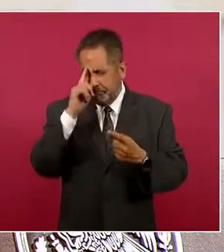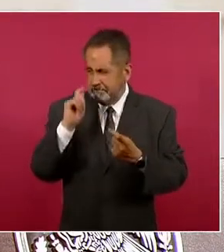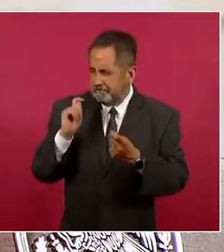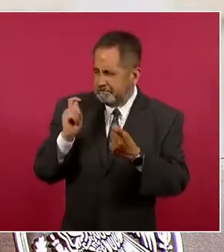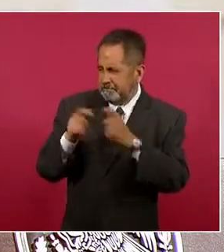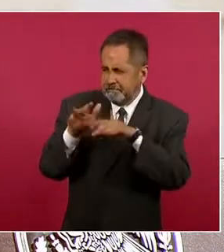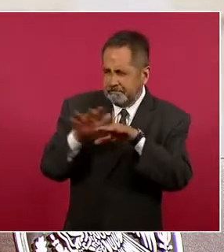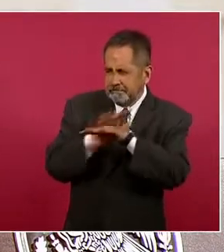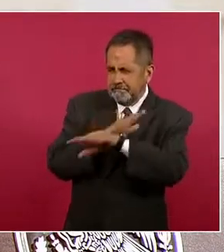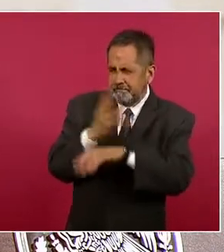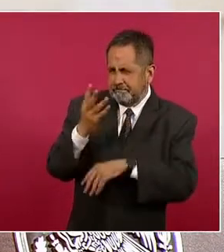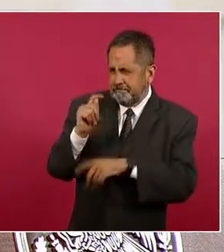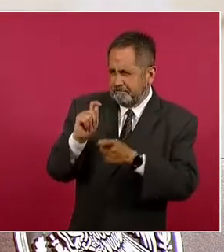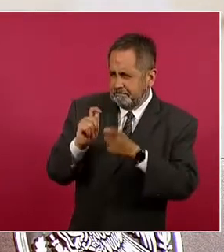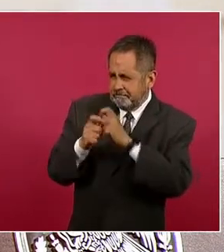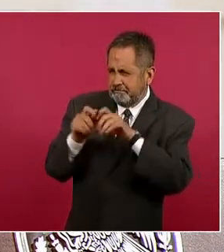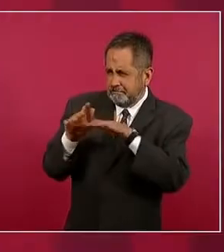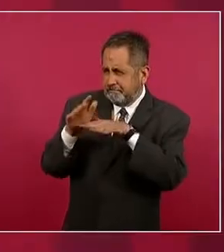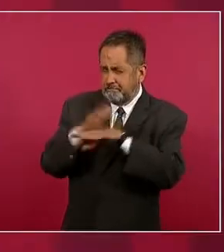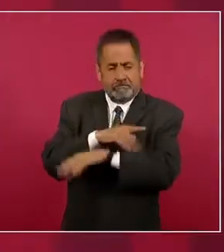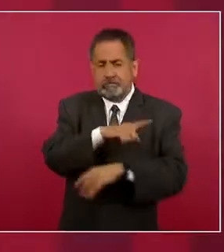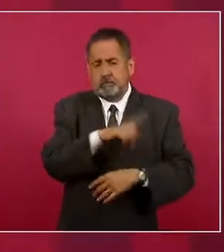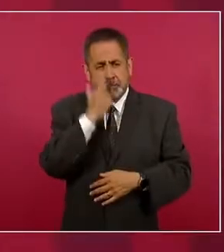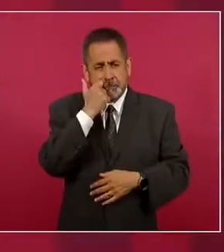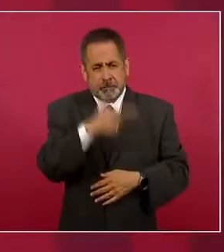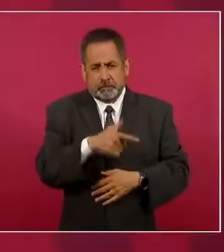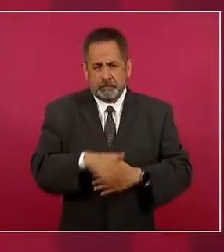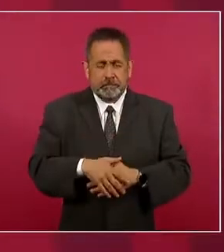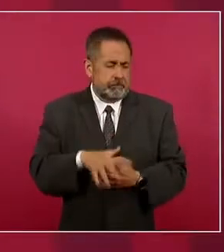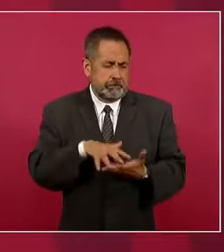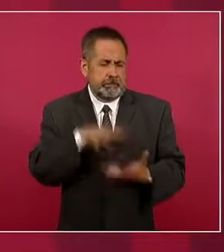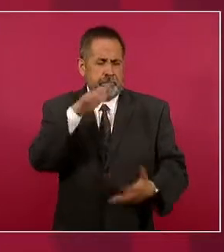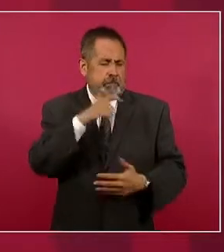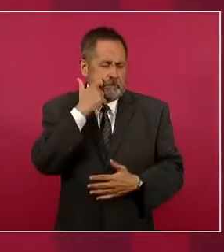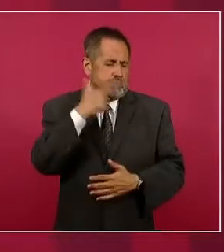transformación del país, la mayoría de ellos.